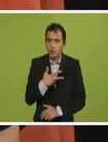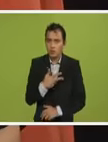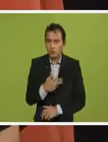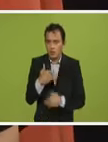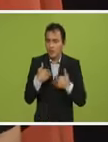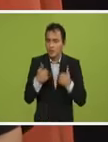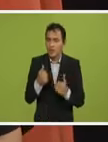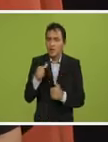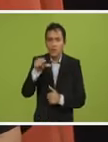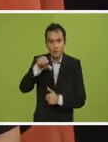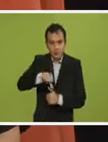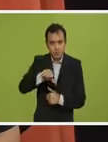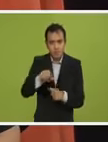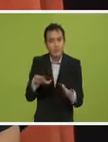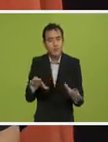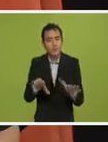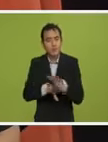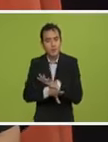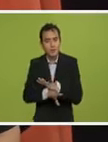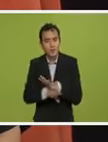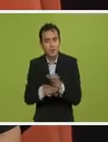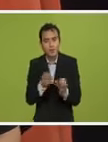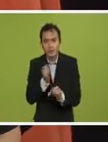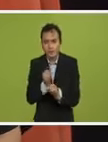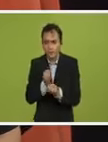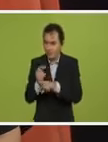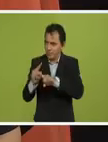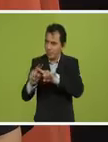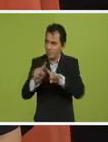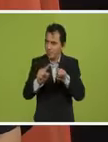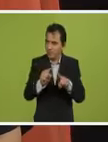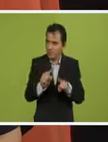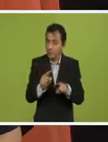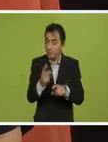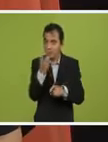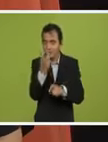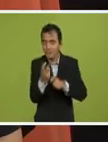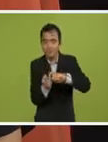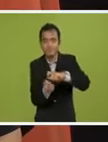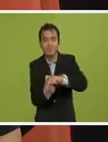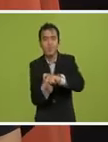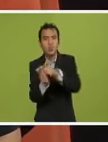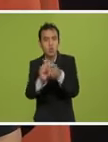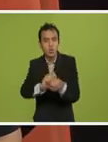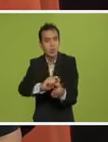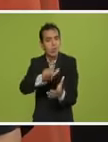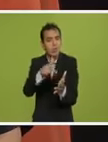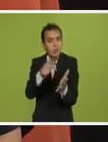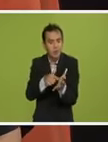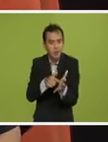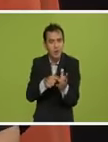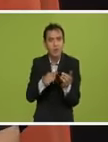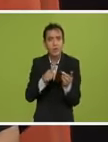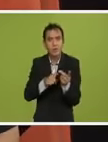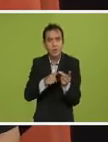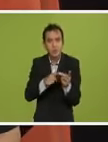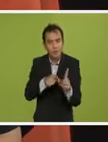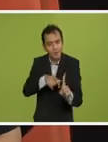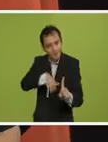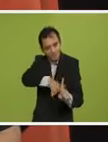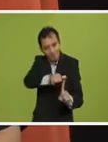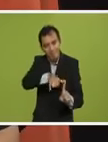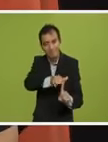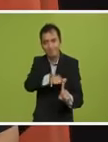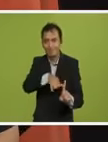es por cambiar las redes sociales. Que las redes sociales no se conviertan en un lugar donde se ejerza bullying, se